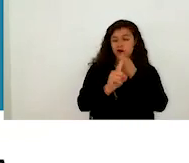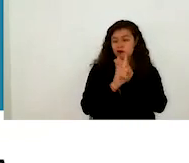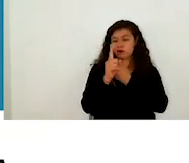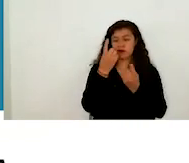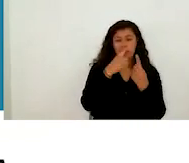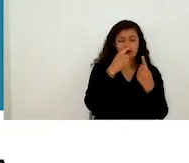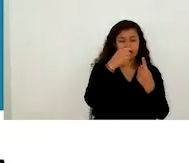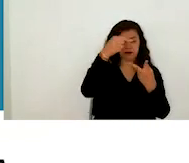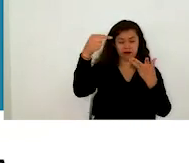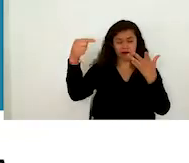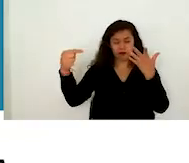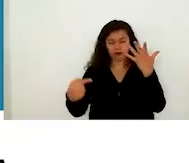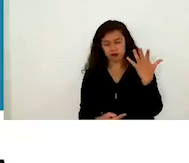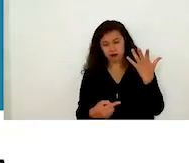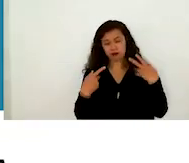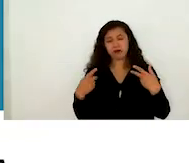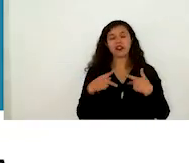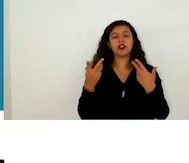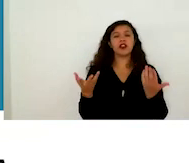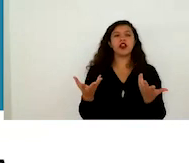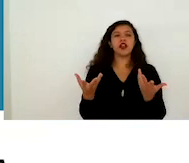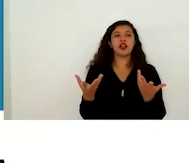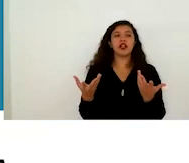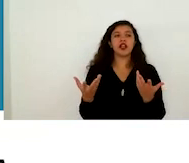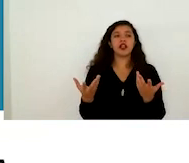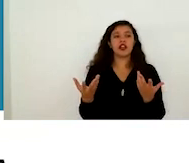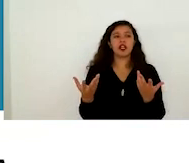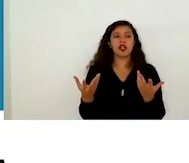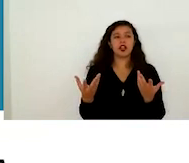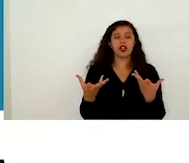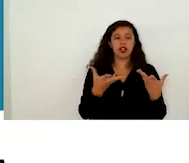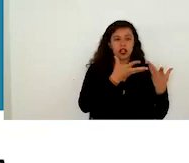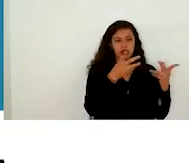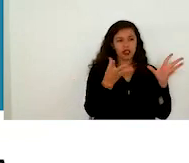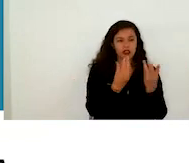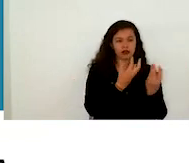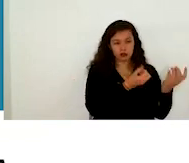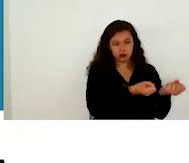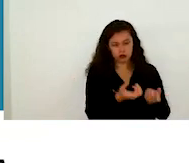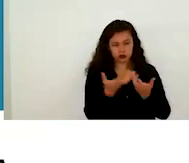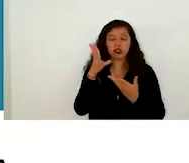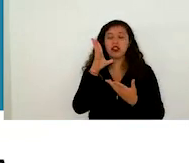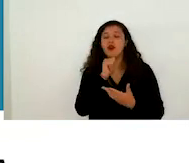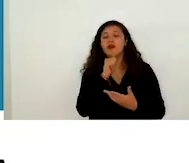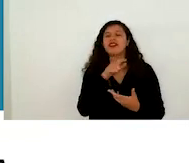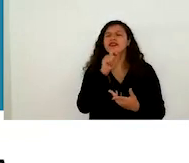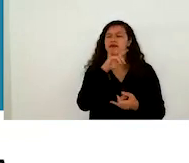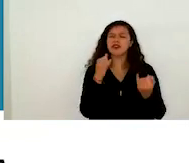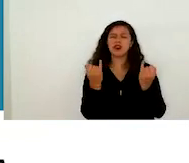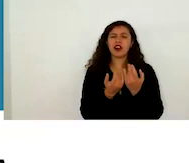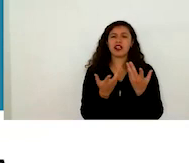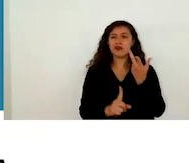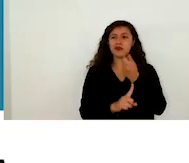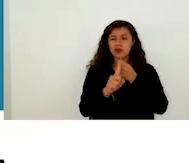como está una persona no quiere o no quiere escalar parejo sino incluso a generar problemas